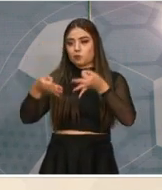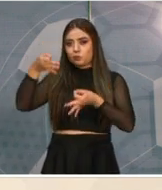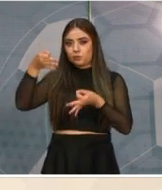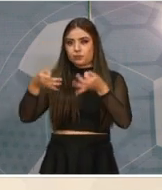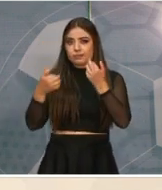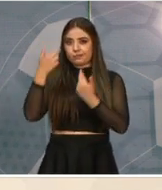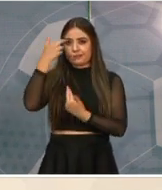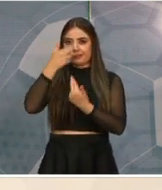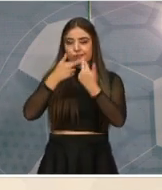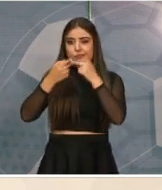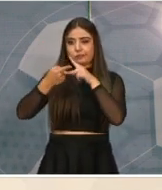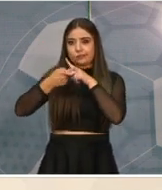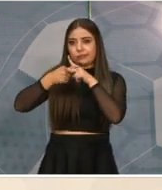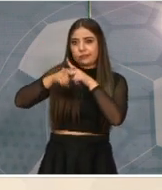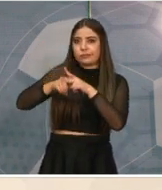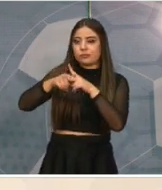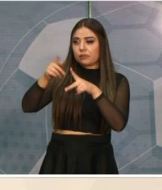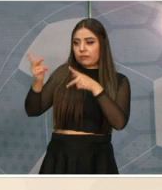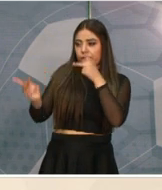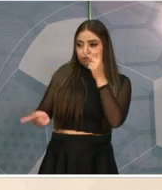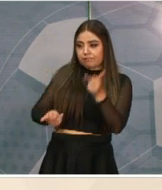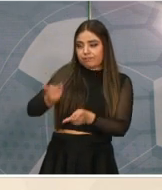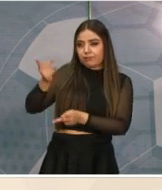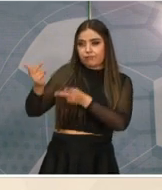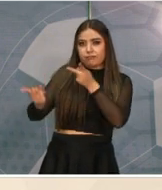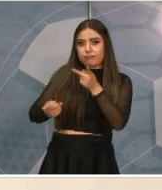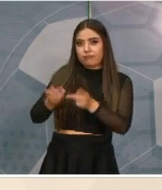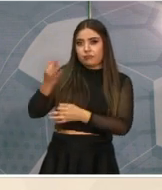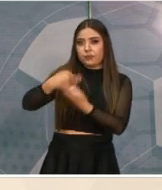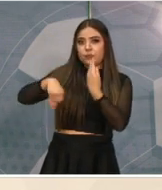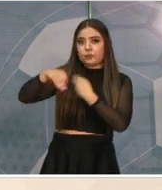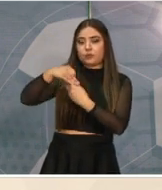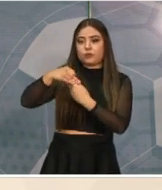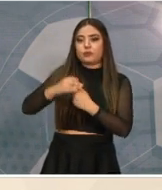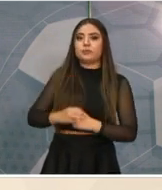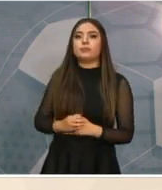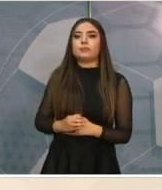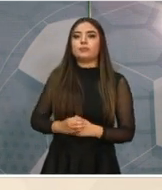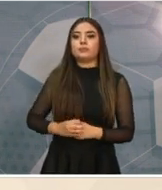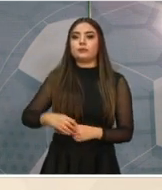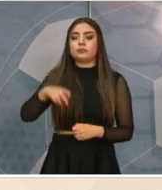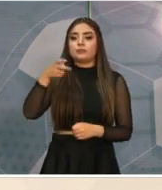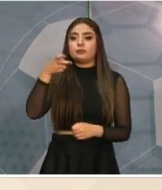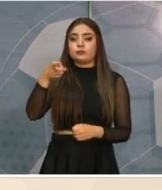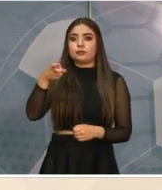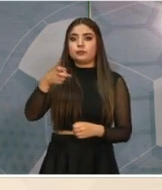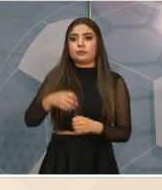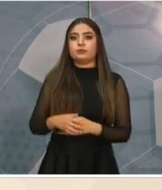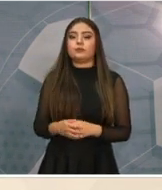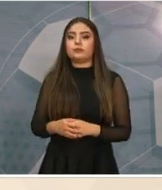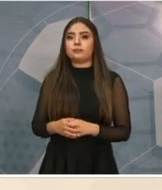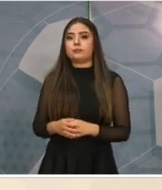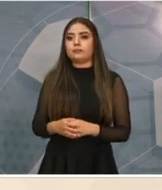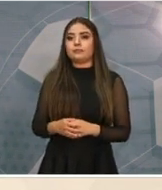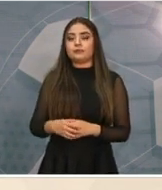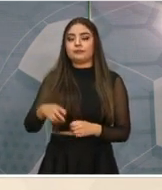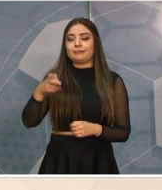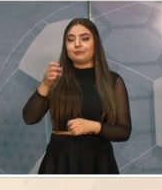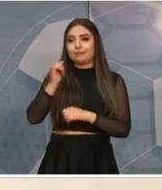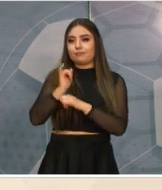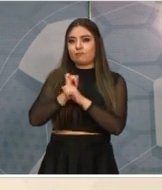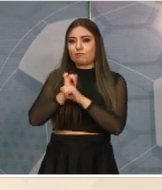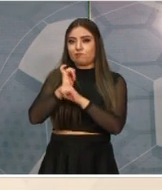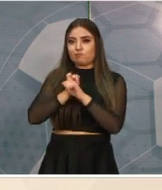formulación de imputación en la que la gente del ministerio público a cargo de la integración de la carpeta de investigación va a solicitar